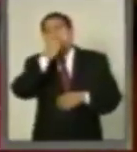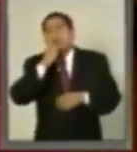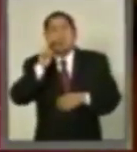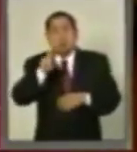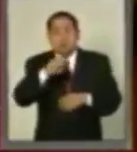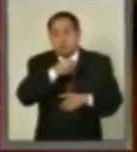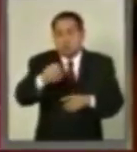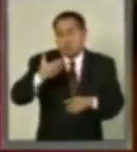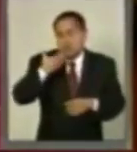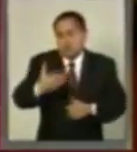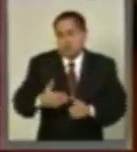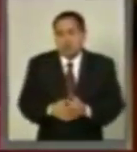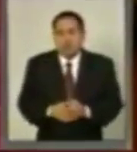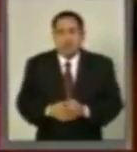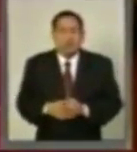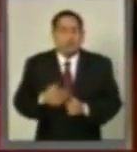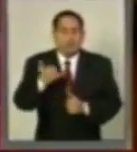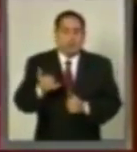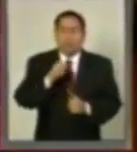bien.